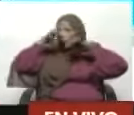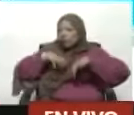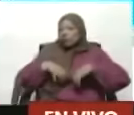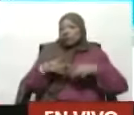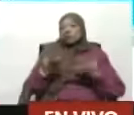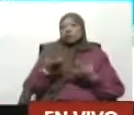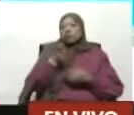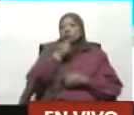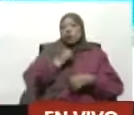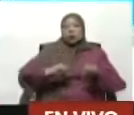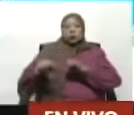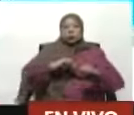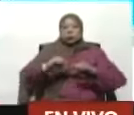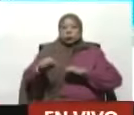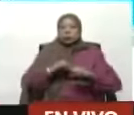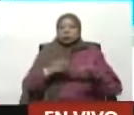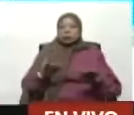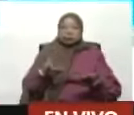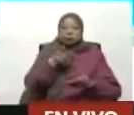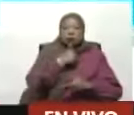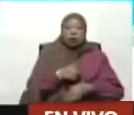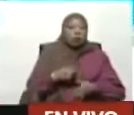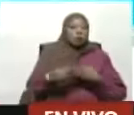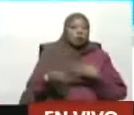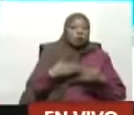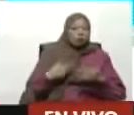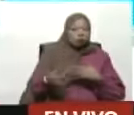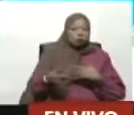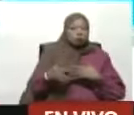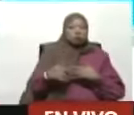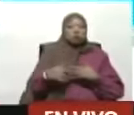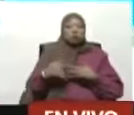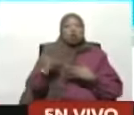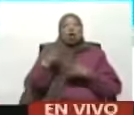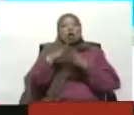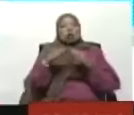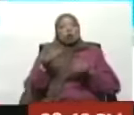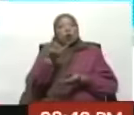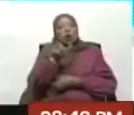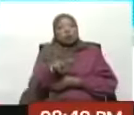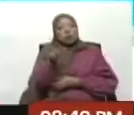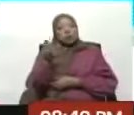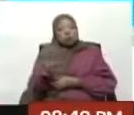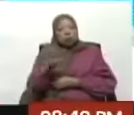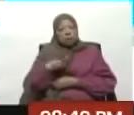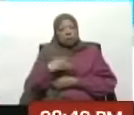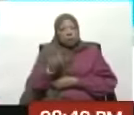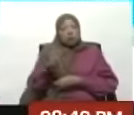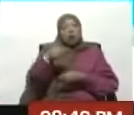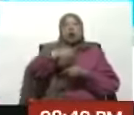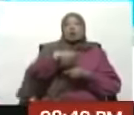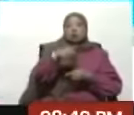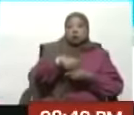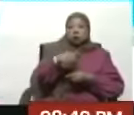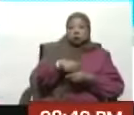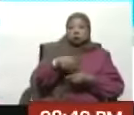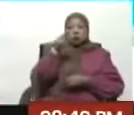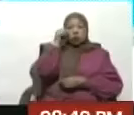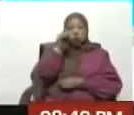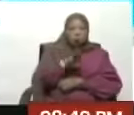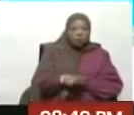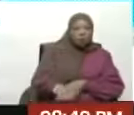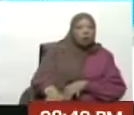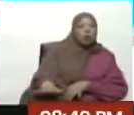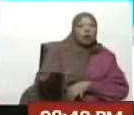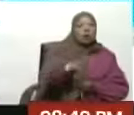truene o relampague, habrá una fiesta democrática en Venezuela con pueblo votando.